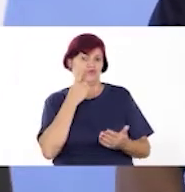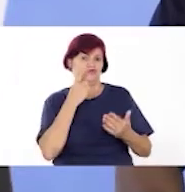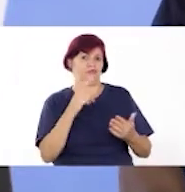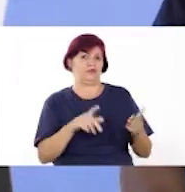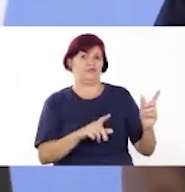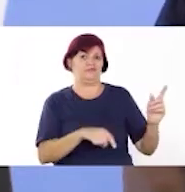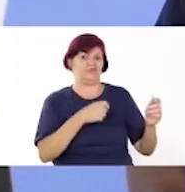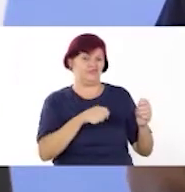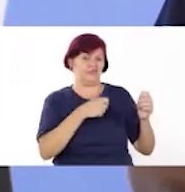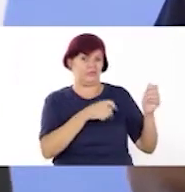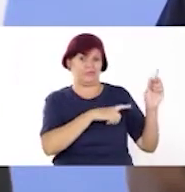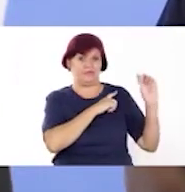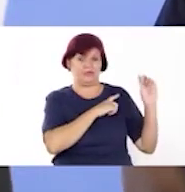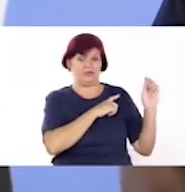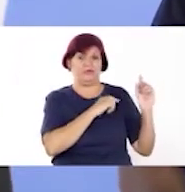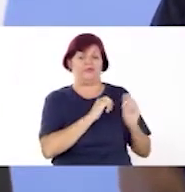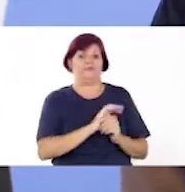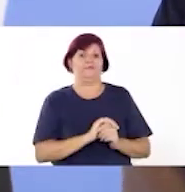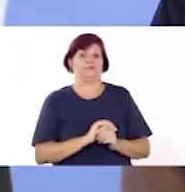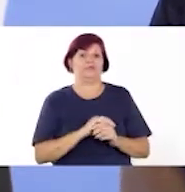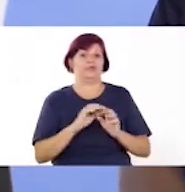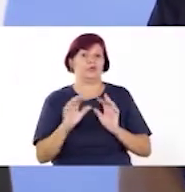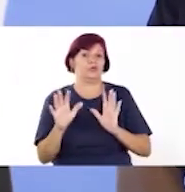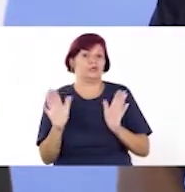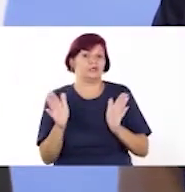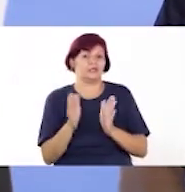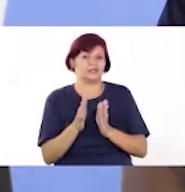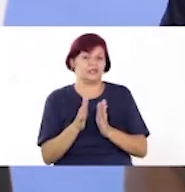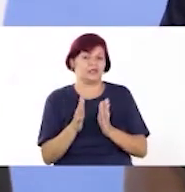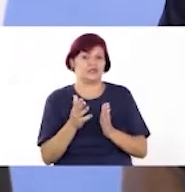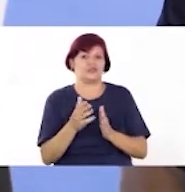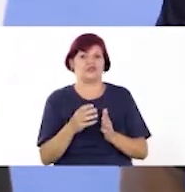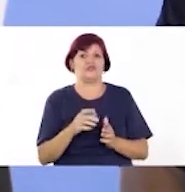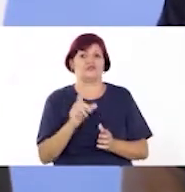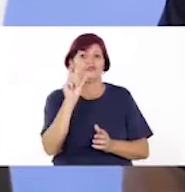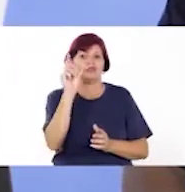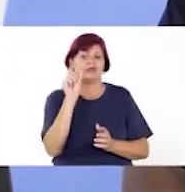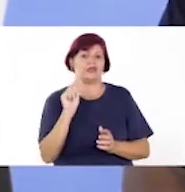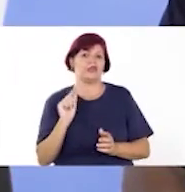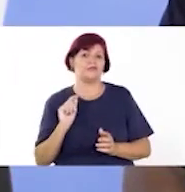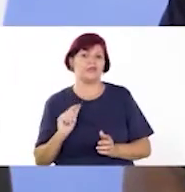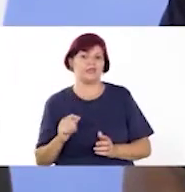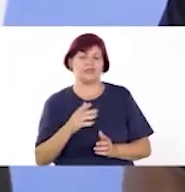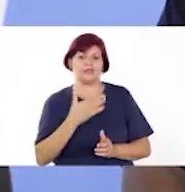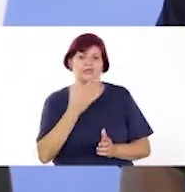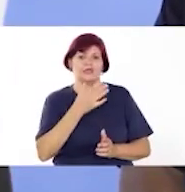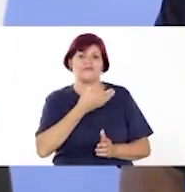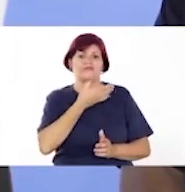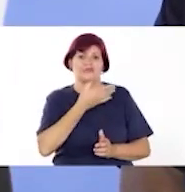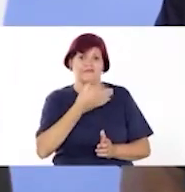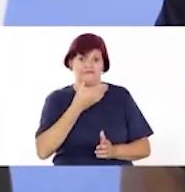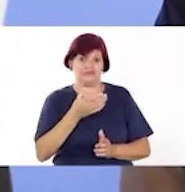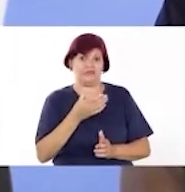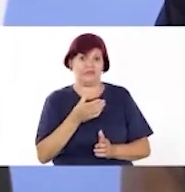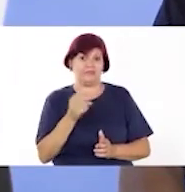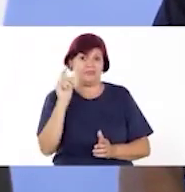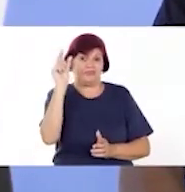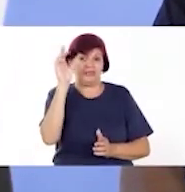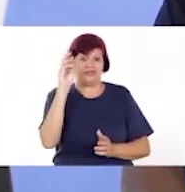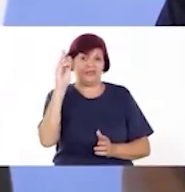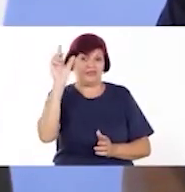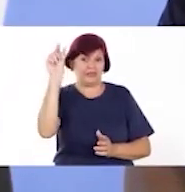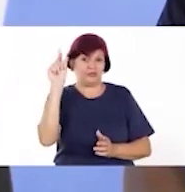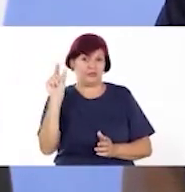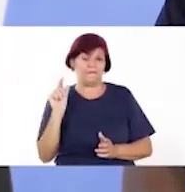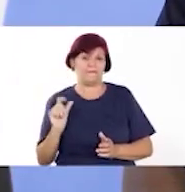Ahora les propongo observar el siguiente material, que es un extracto de la biografía de Fidel Castro y que les va a